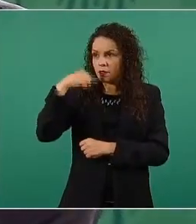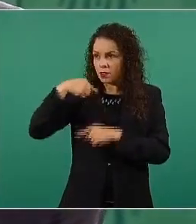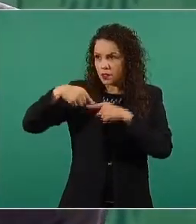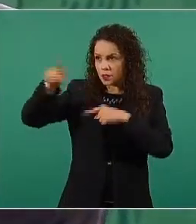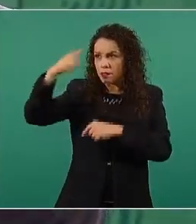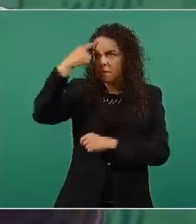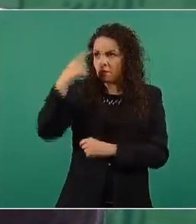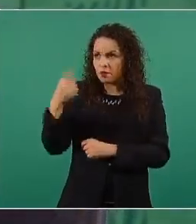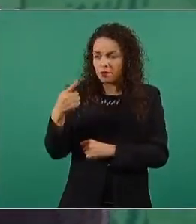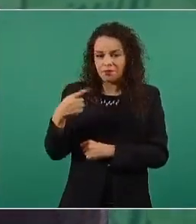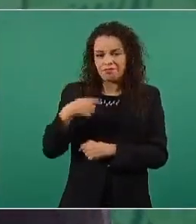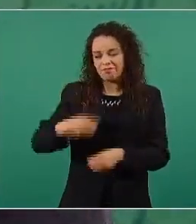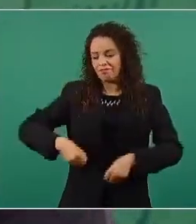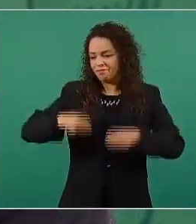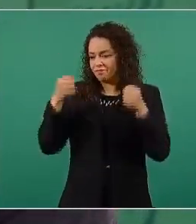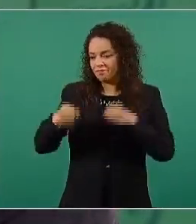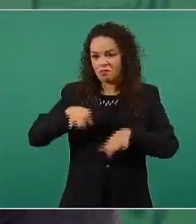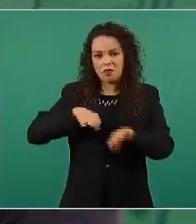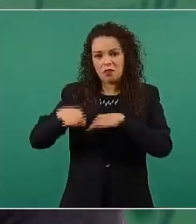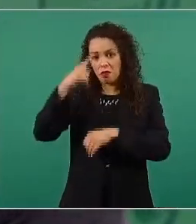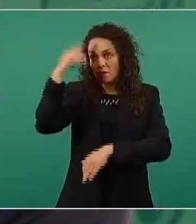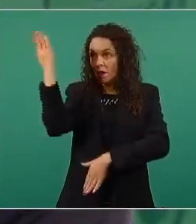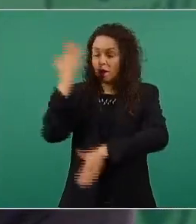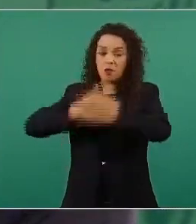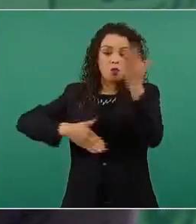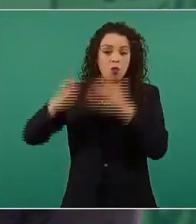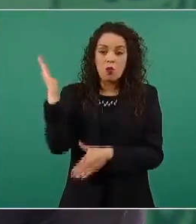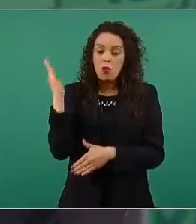progresar, a trabajar.